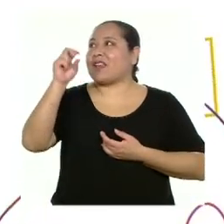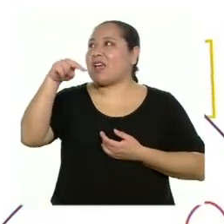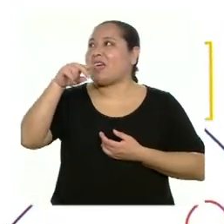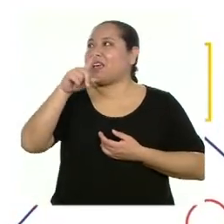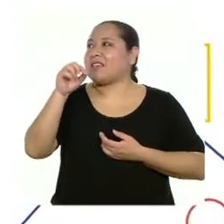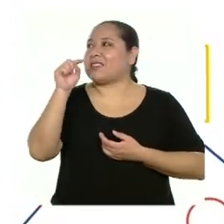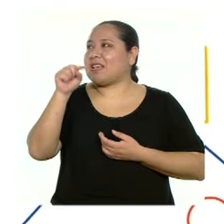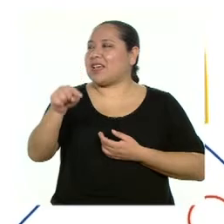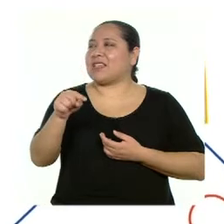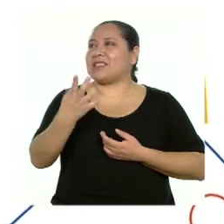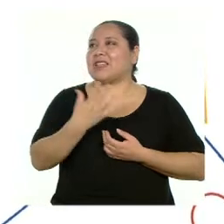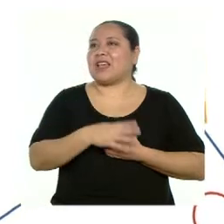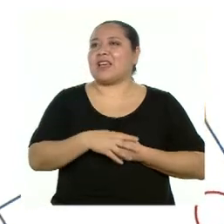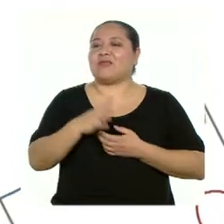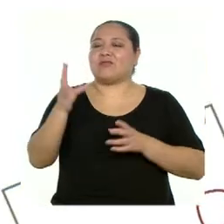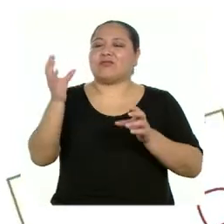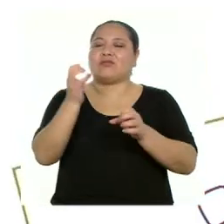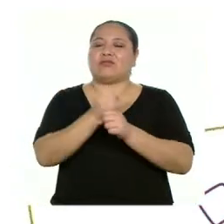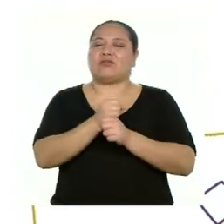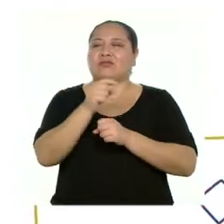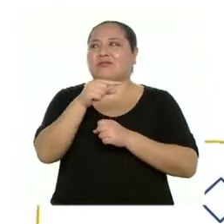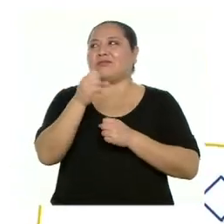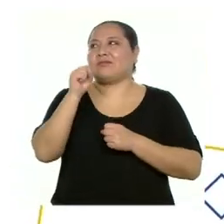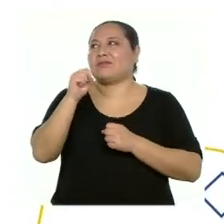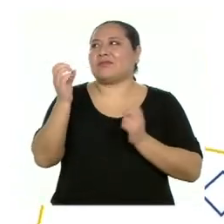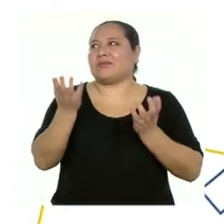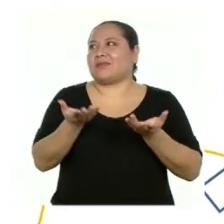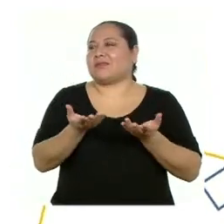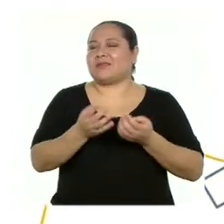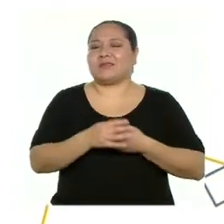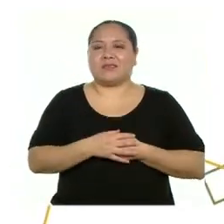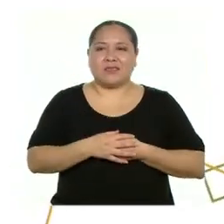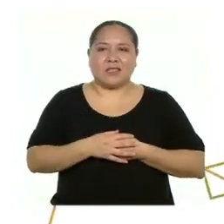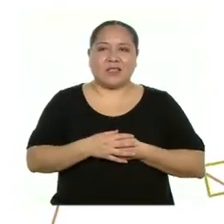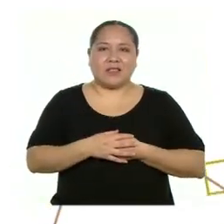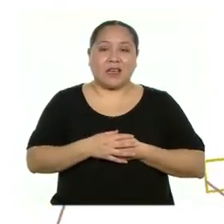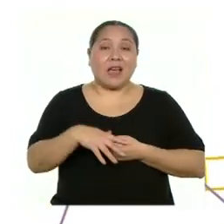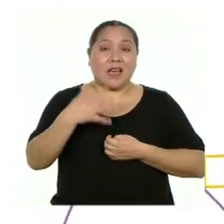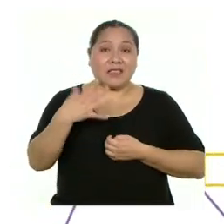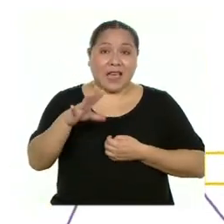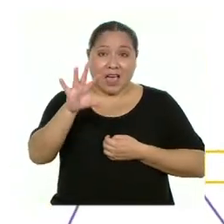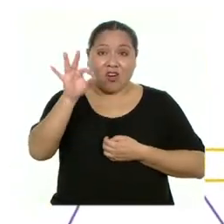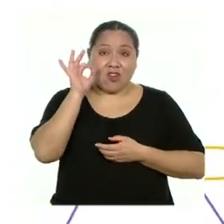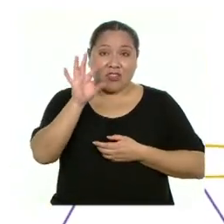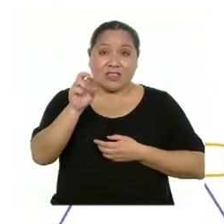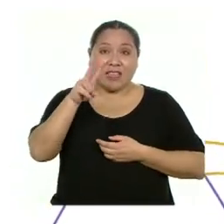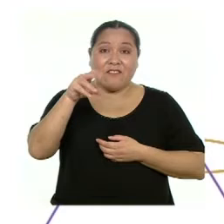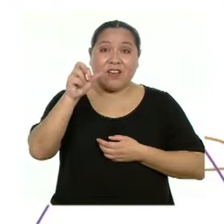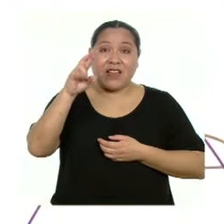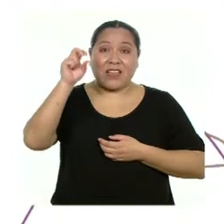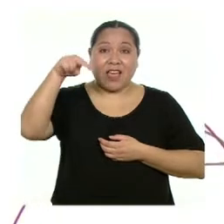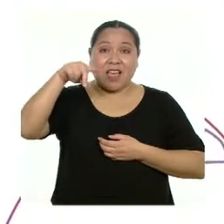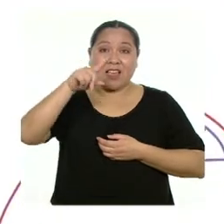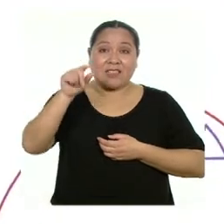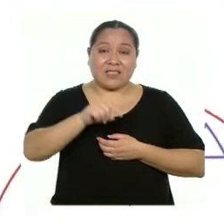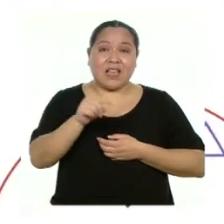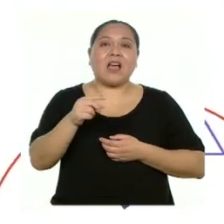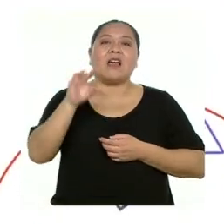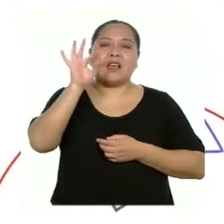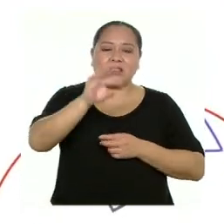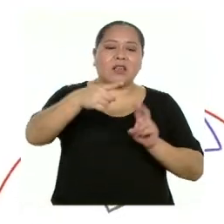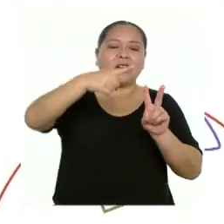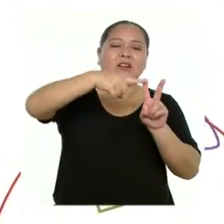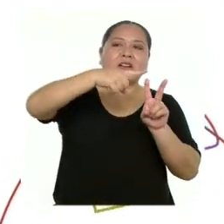varianza, esa fórmula más corta me sirve. Ahora, ¿qué tal si determinas la desviación estándar al conjunto de